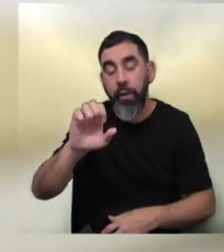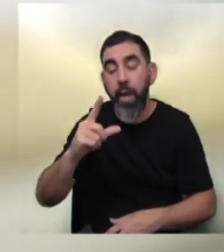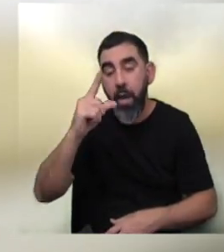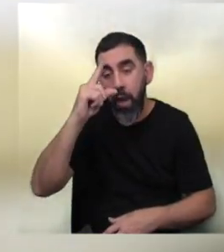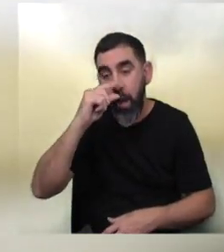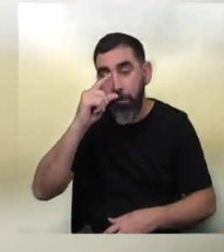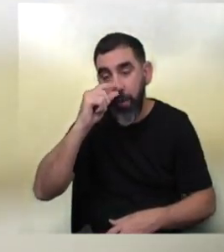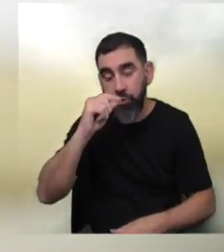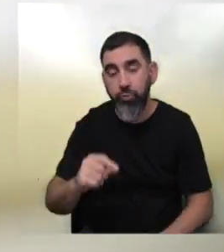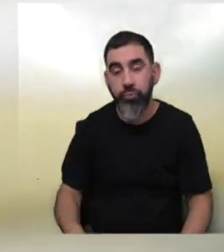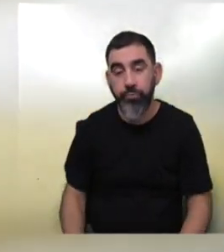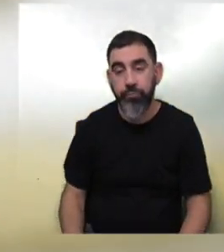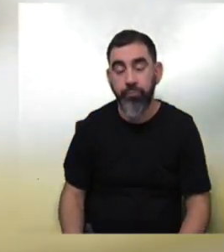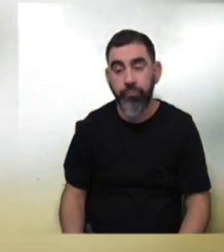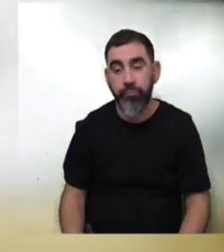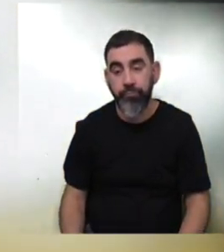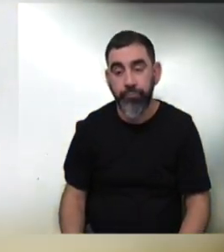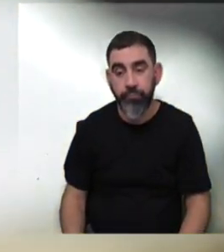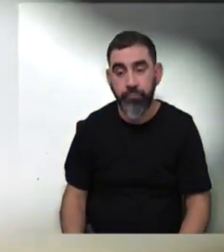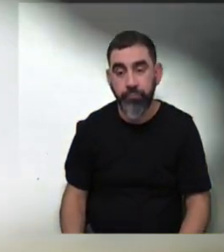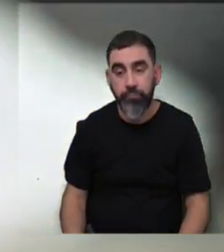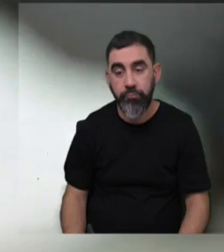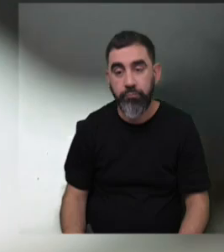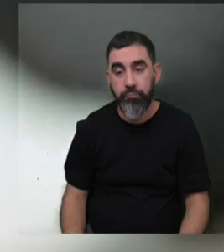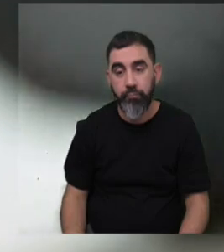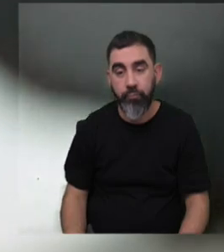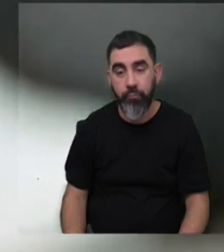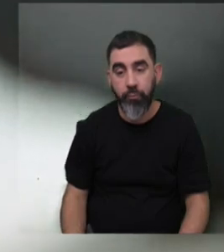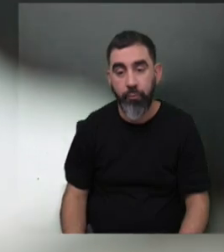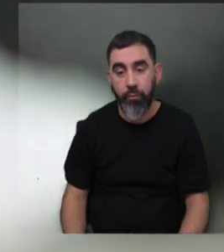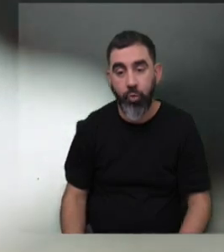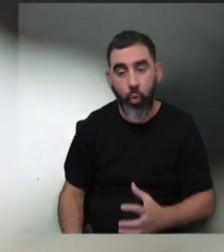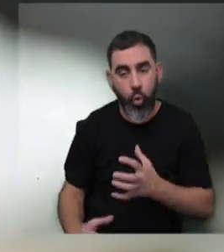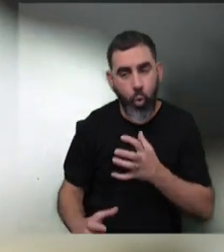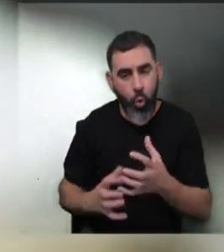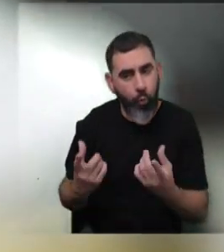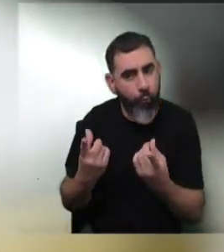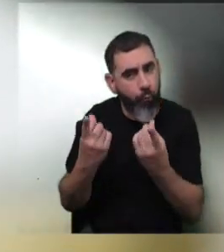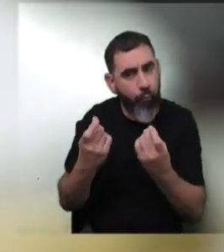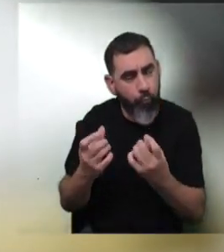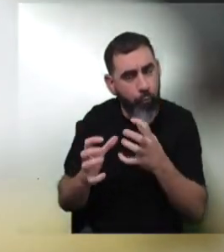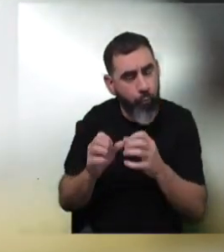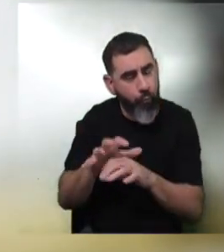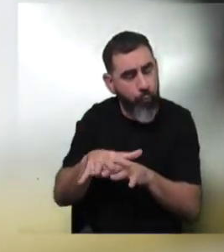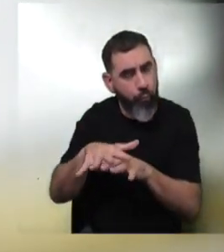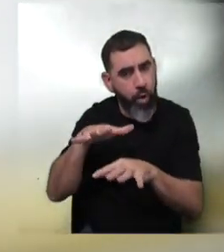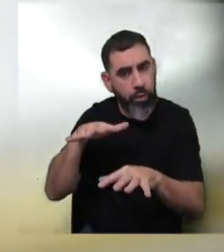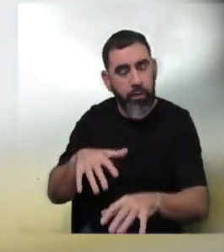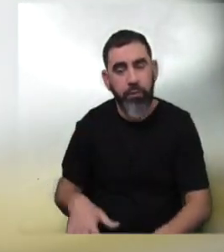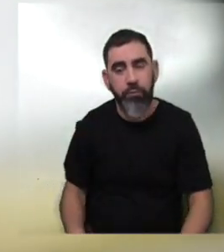Como vemos, son piezas de colores muy intensos, fuertes, muy intensos, y esos son otros